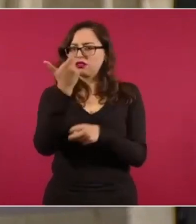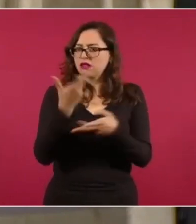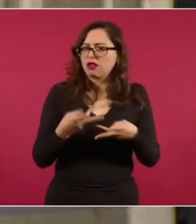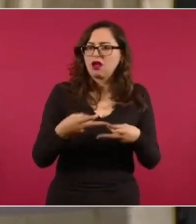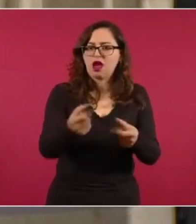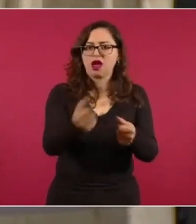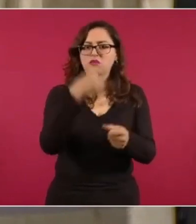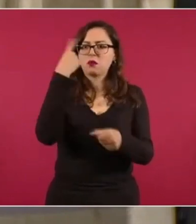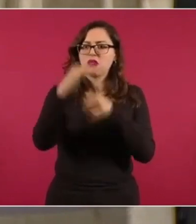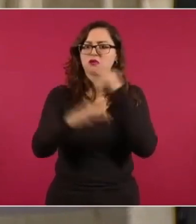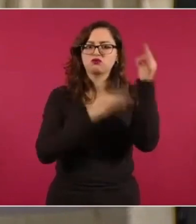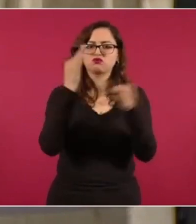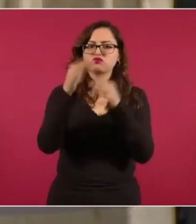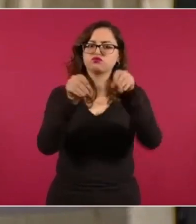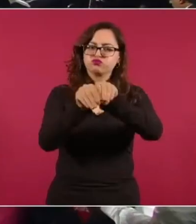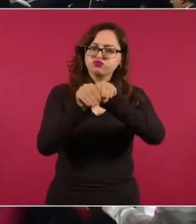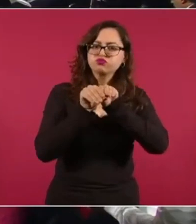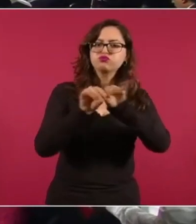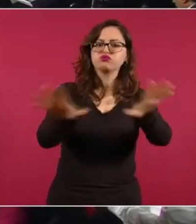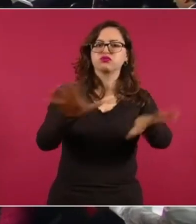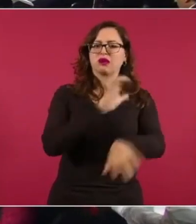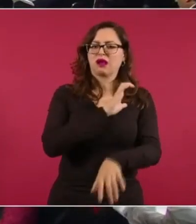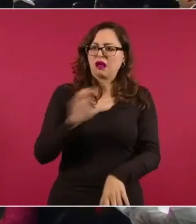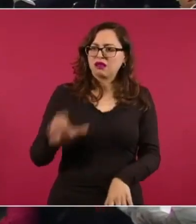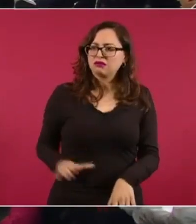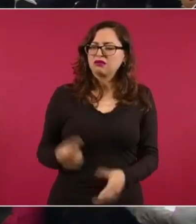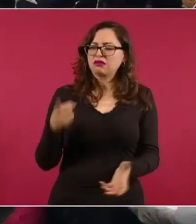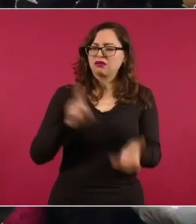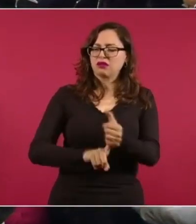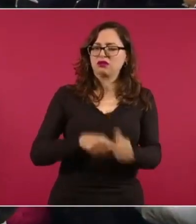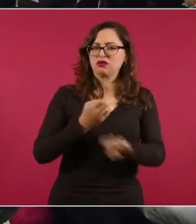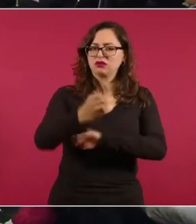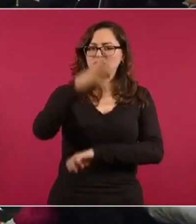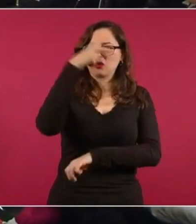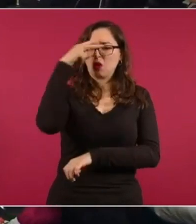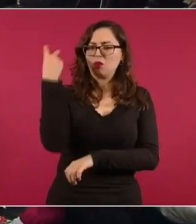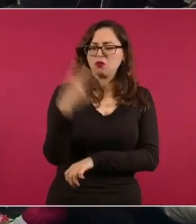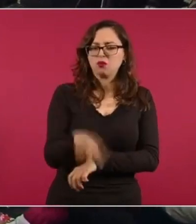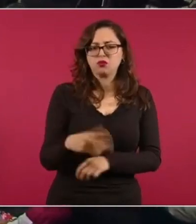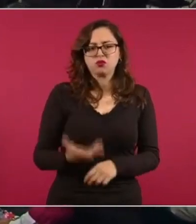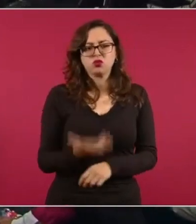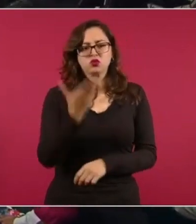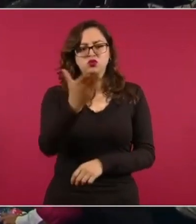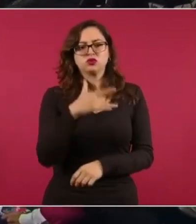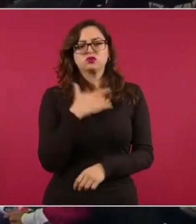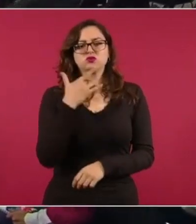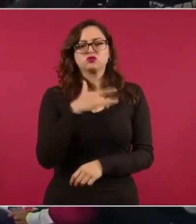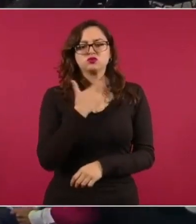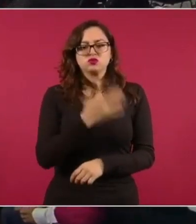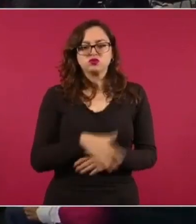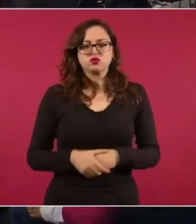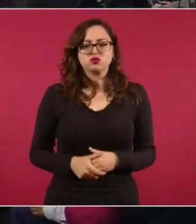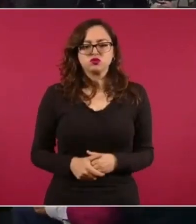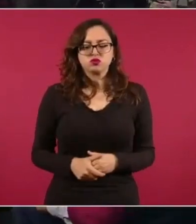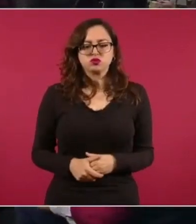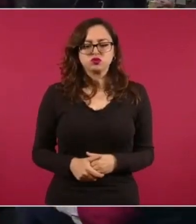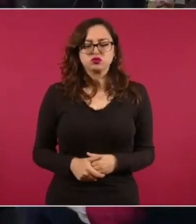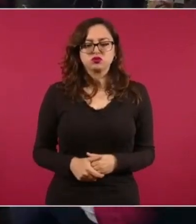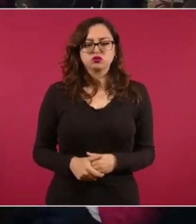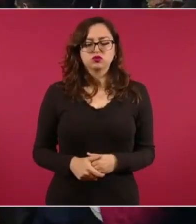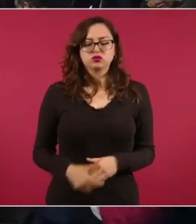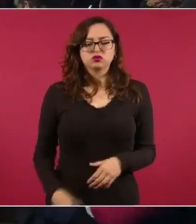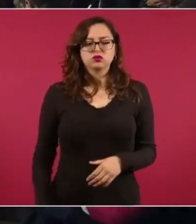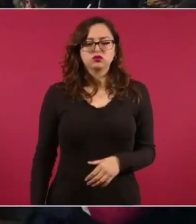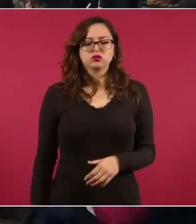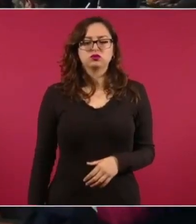mexiquenses para la fabricación de candidatos chatarra en el Estado de México, como usted aquí lo ha referido?